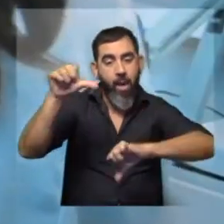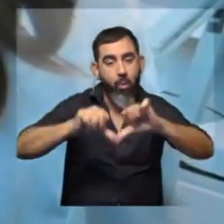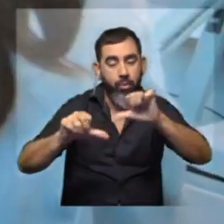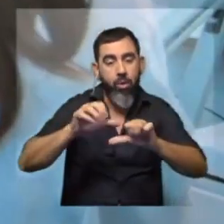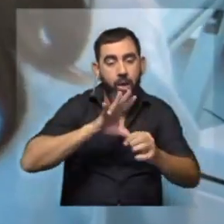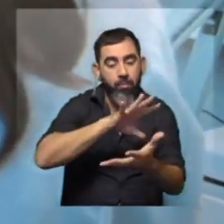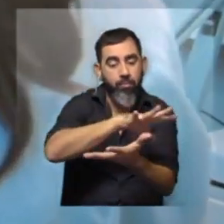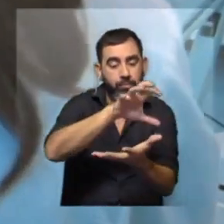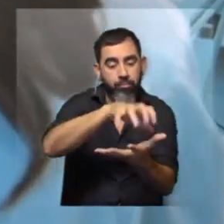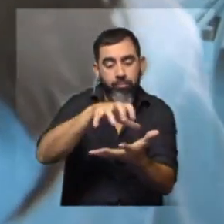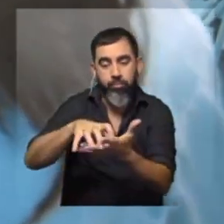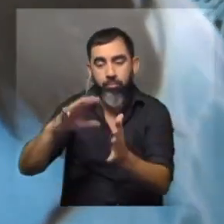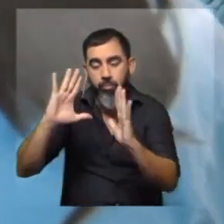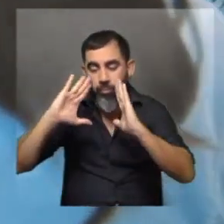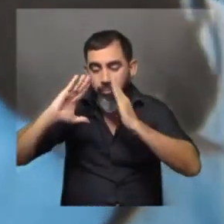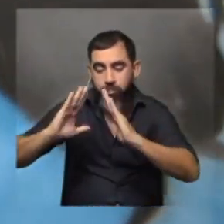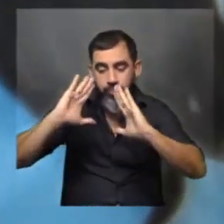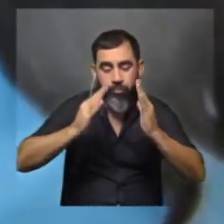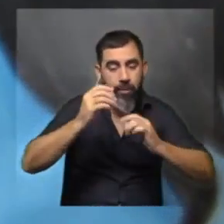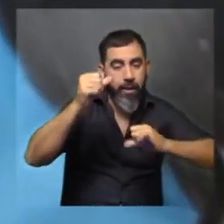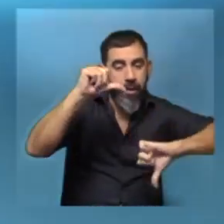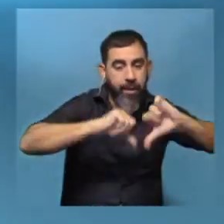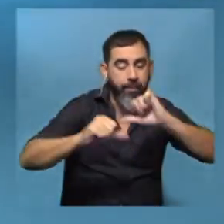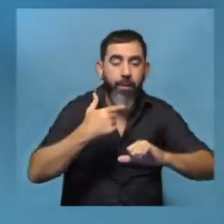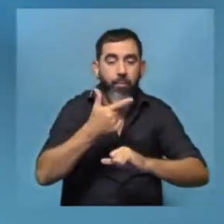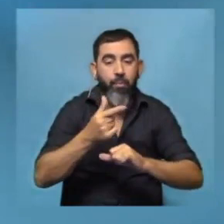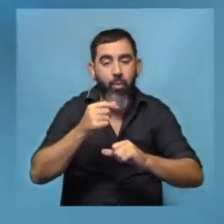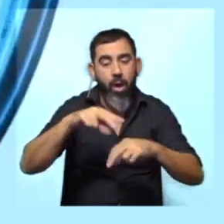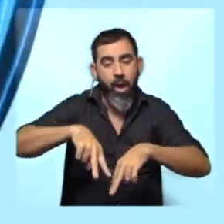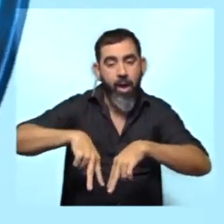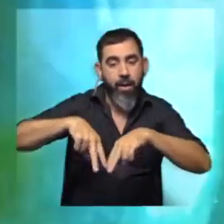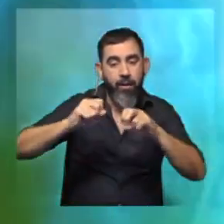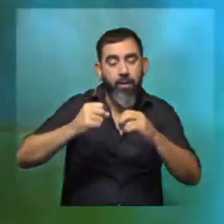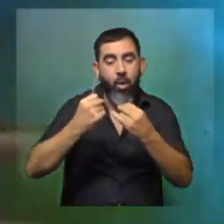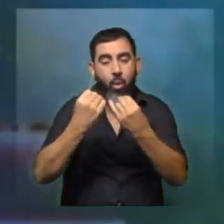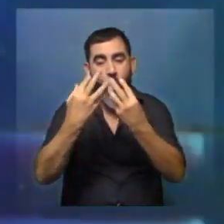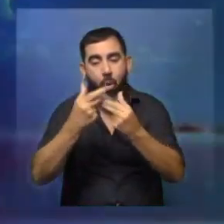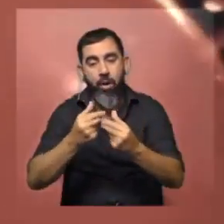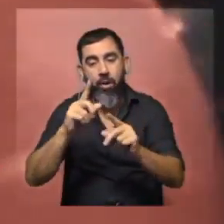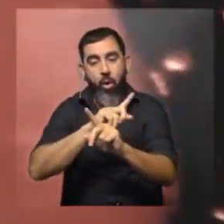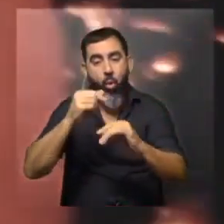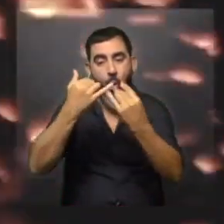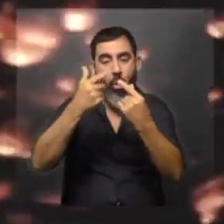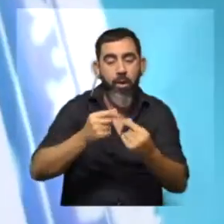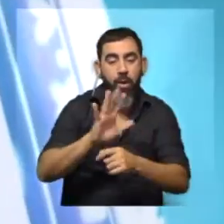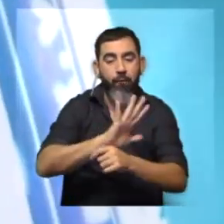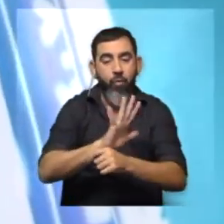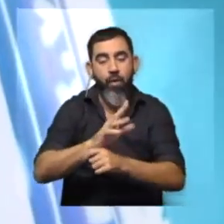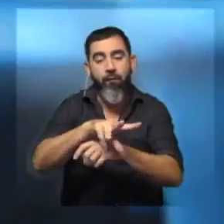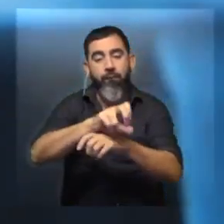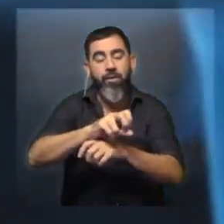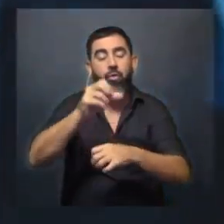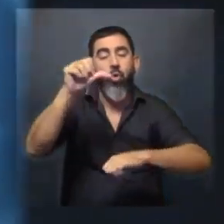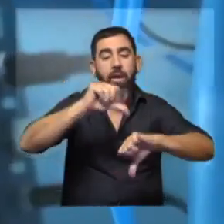áreas especializadas en diferentes campos de la química, como química analítica, orgánica, inorgánica, biológica y